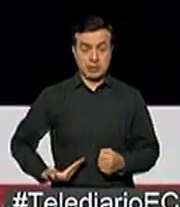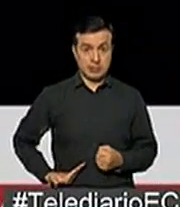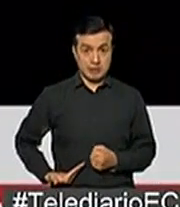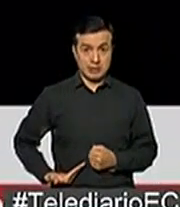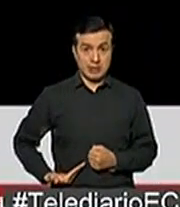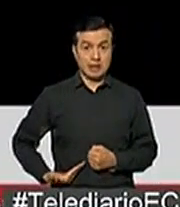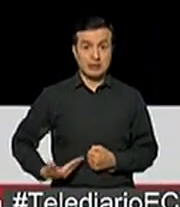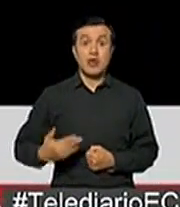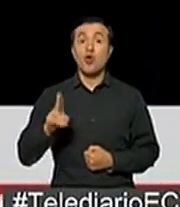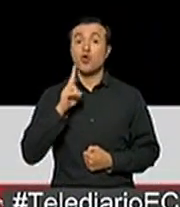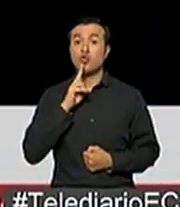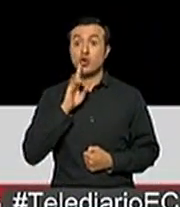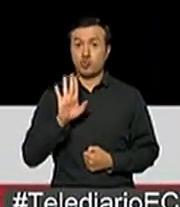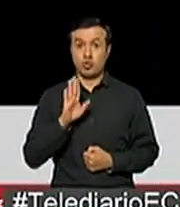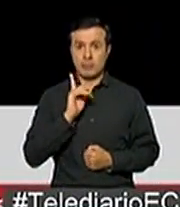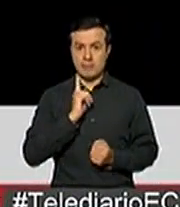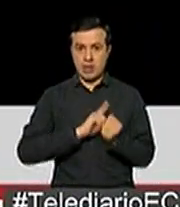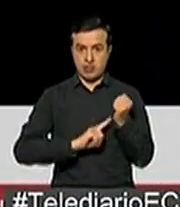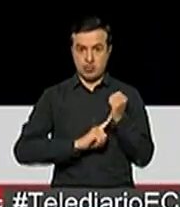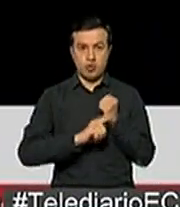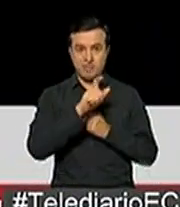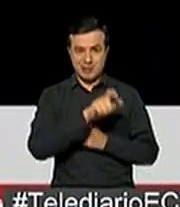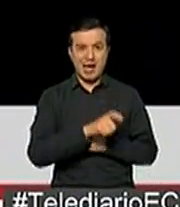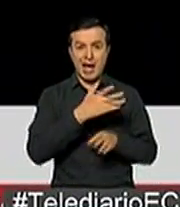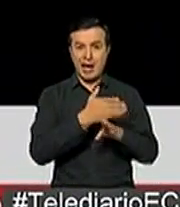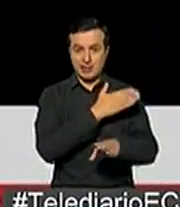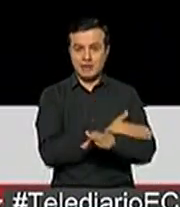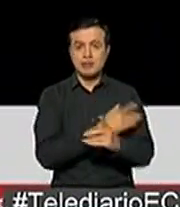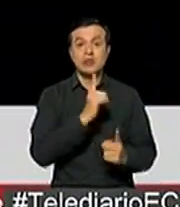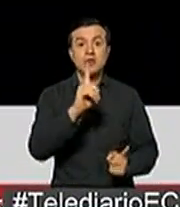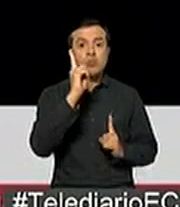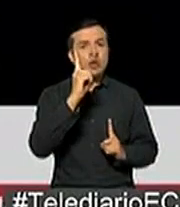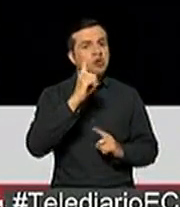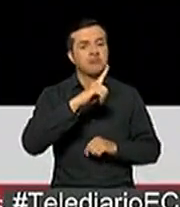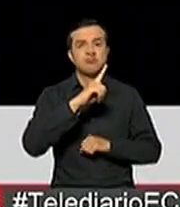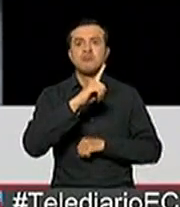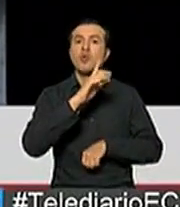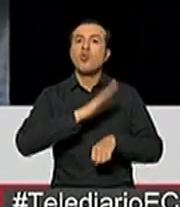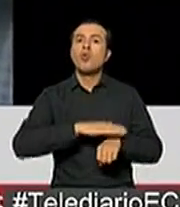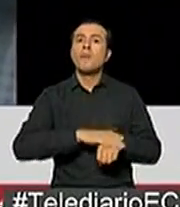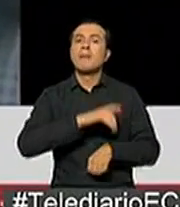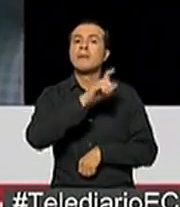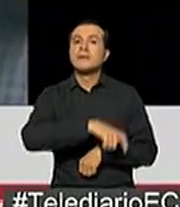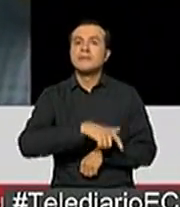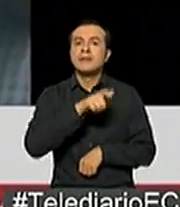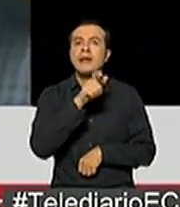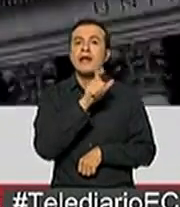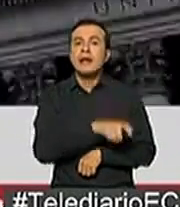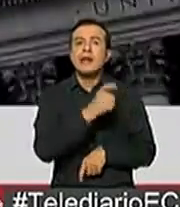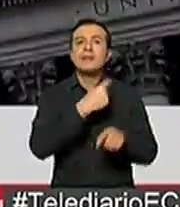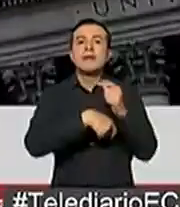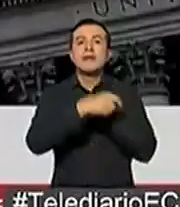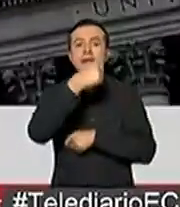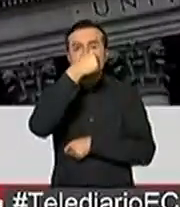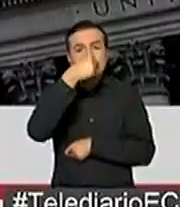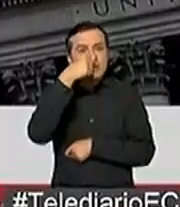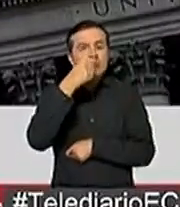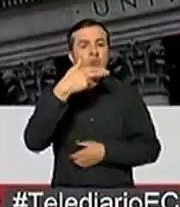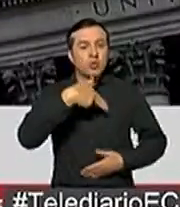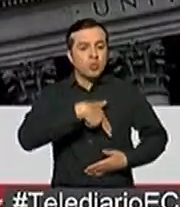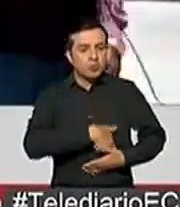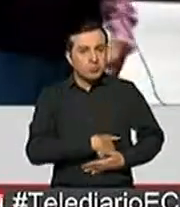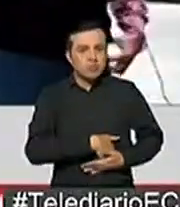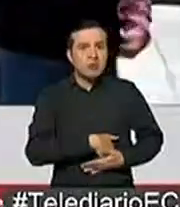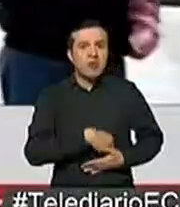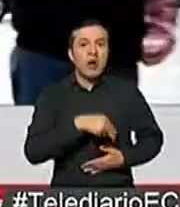hermano del actual presidente de honduras juan orlando hernández fue declarado culpable este viernes de los cargos de narcotráfico porte y uso de armas